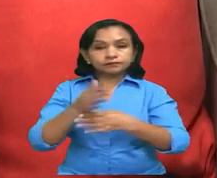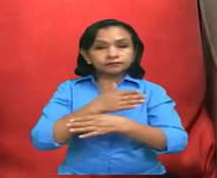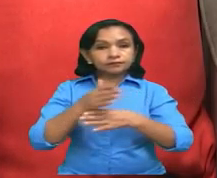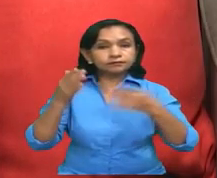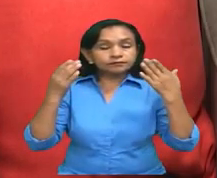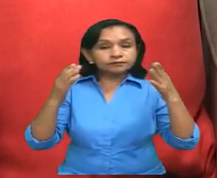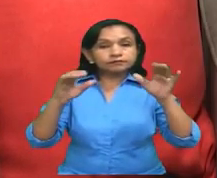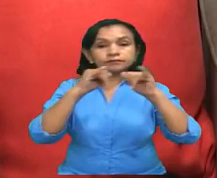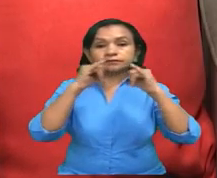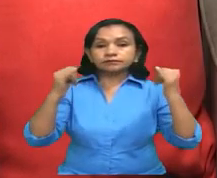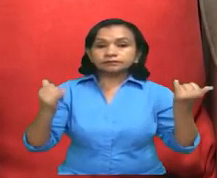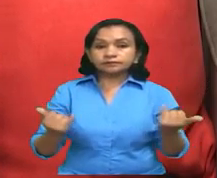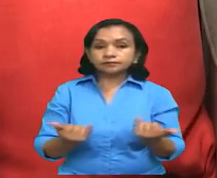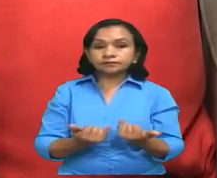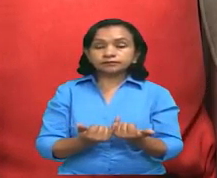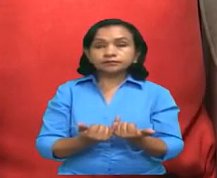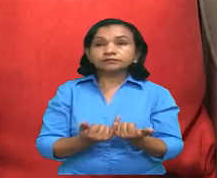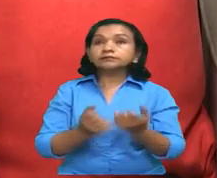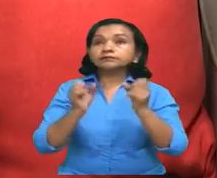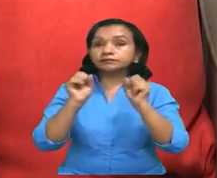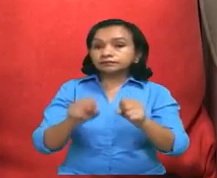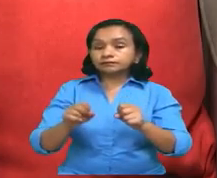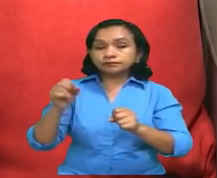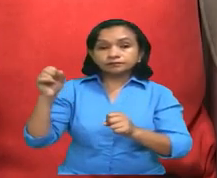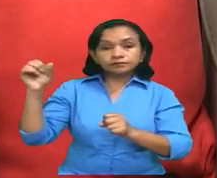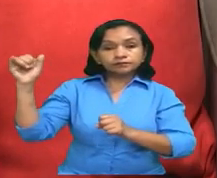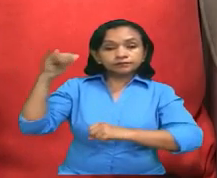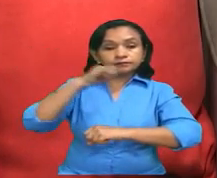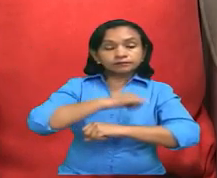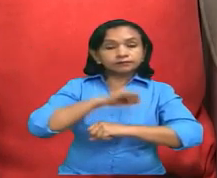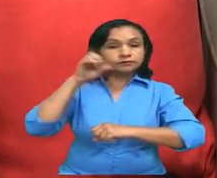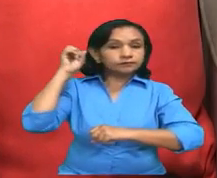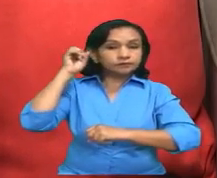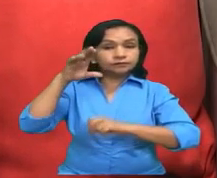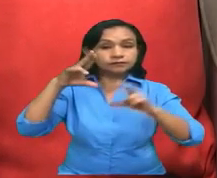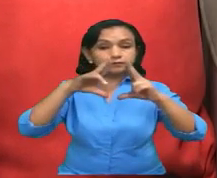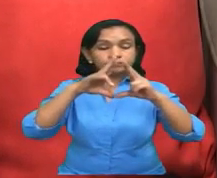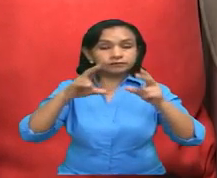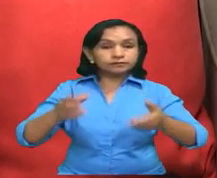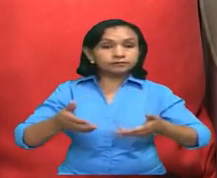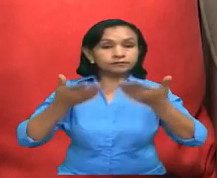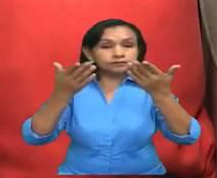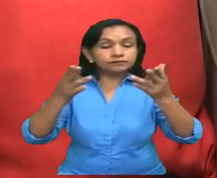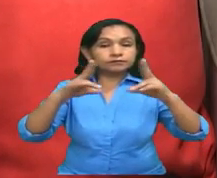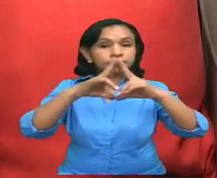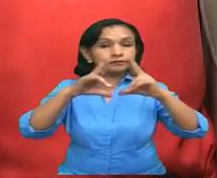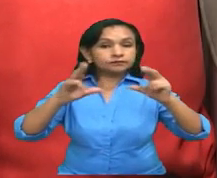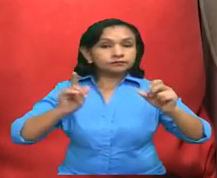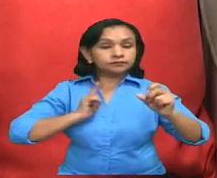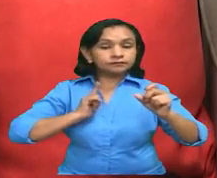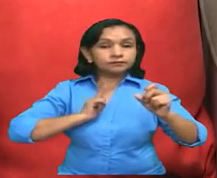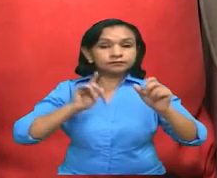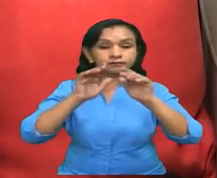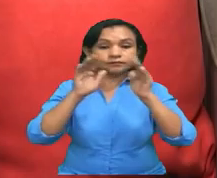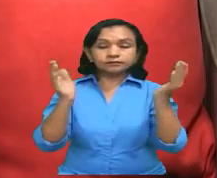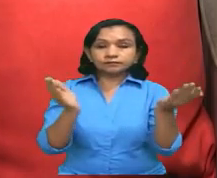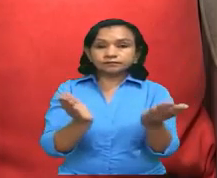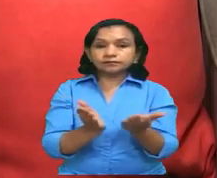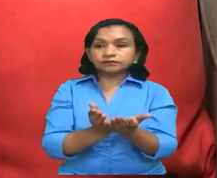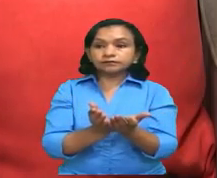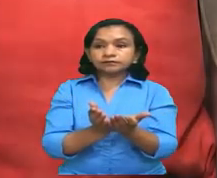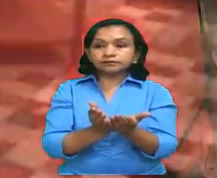que asumió el comandante Daniel Ortega ha sido uno de los sectores que ha recibido bastante apoyo de parte del gobierno? Ha